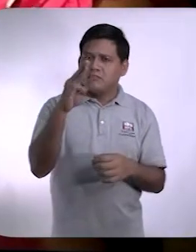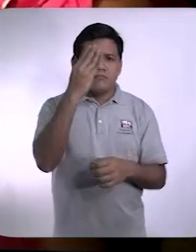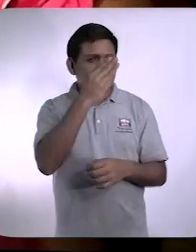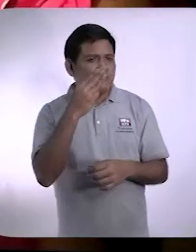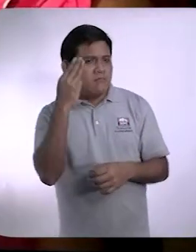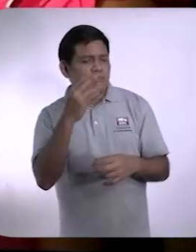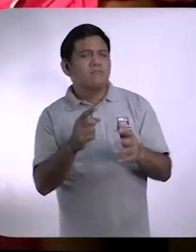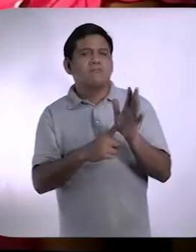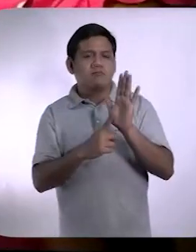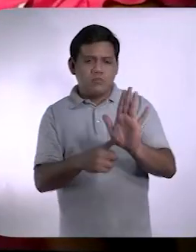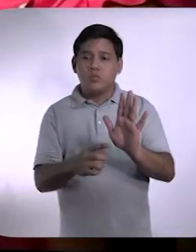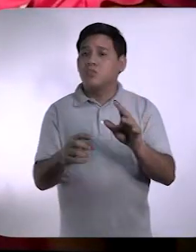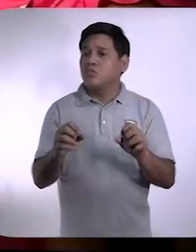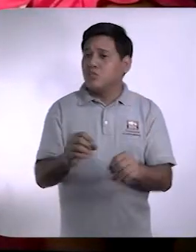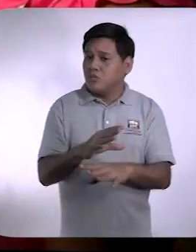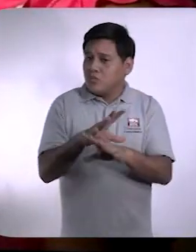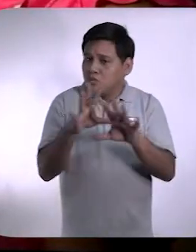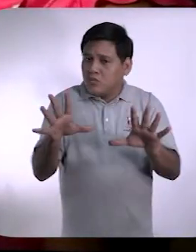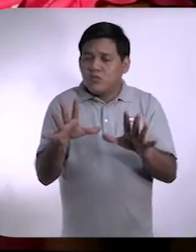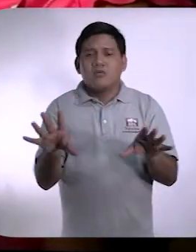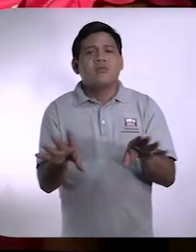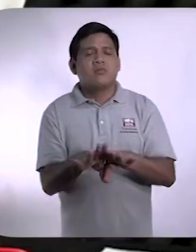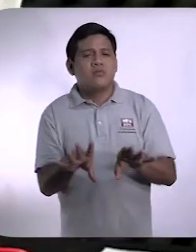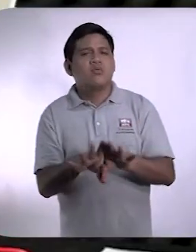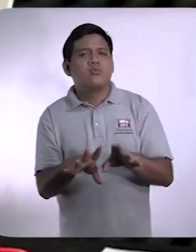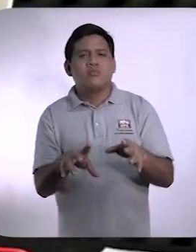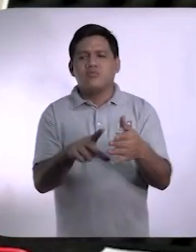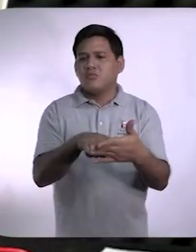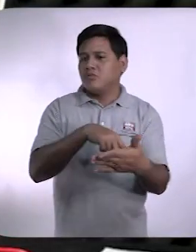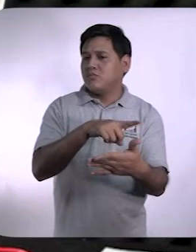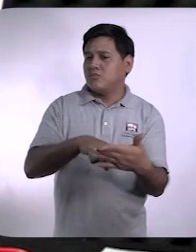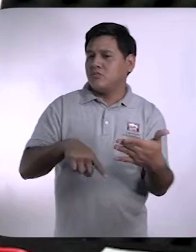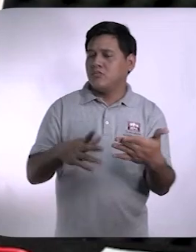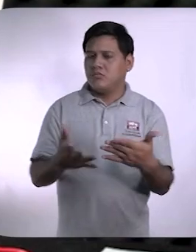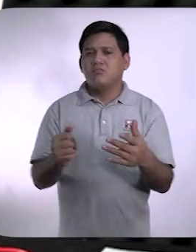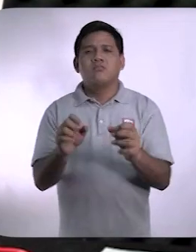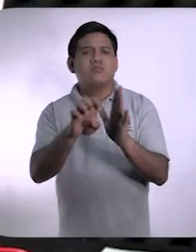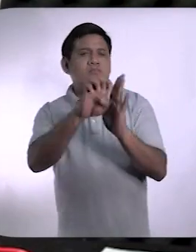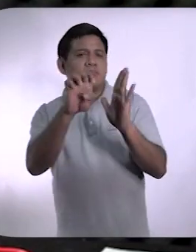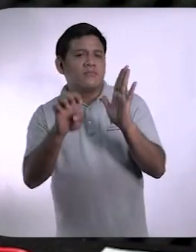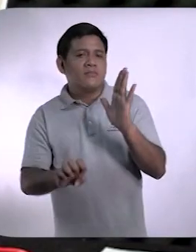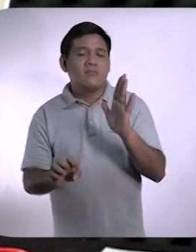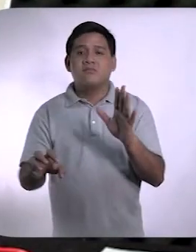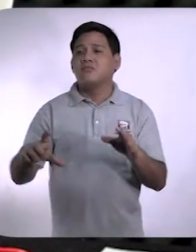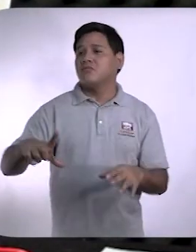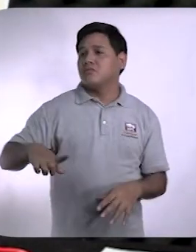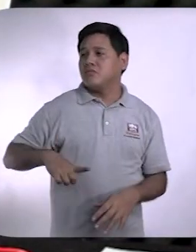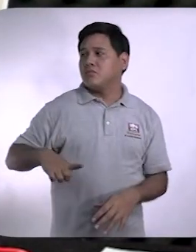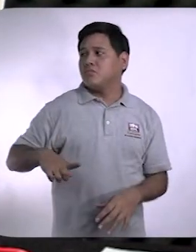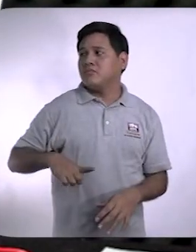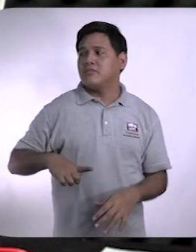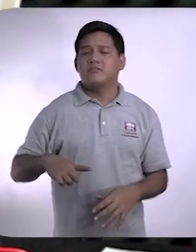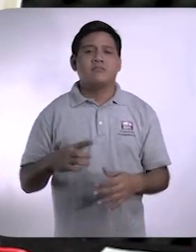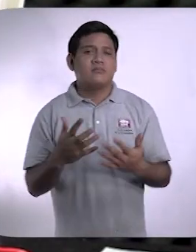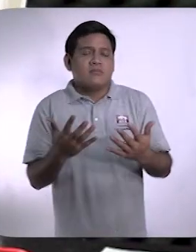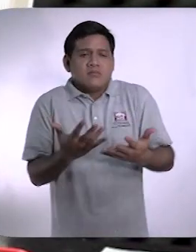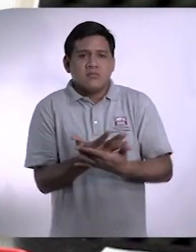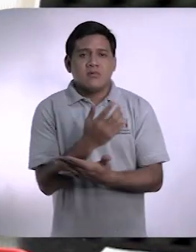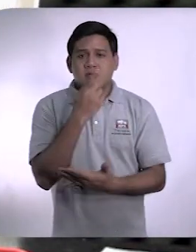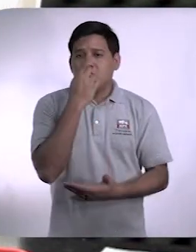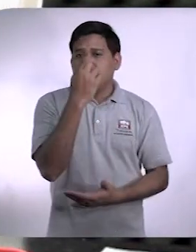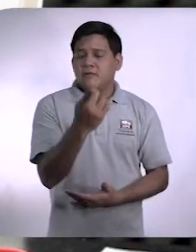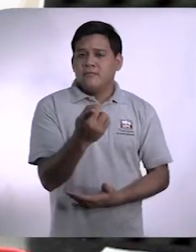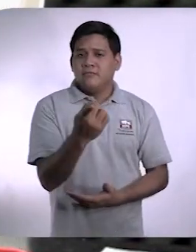tamaño grande de cómo se ven las boletas. Este sería el ejemplo de una boleta de gubernatura. Cabe señalar